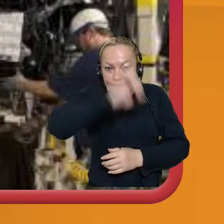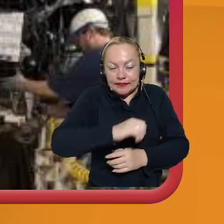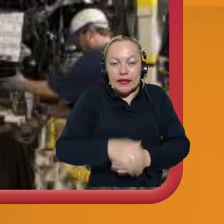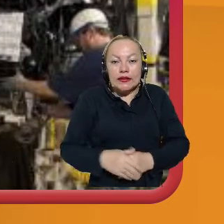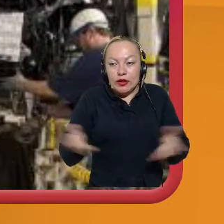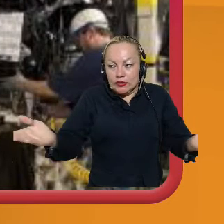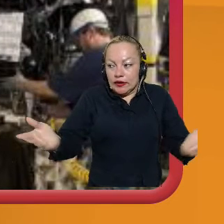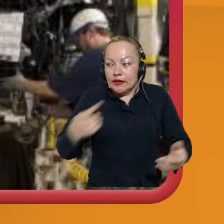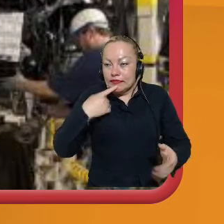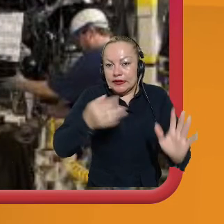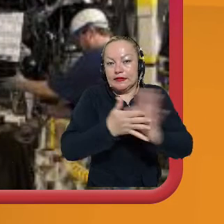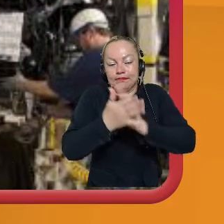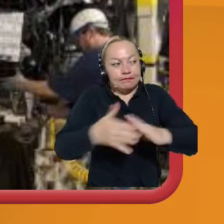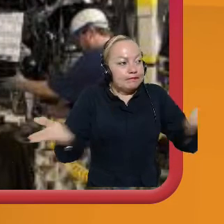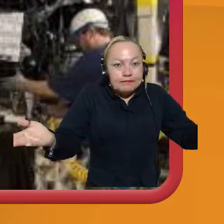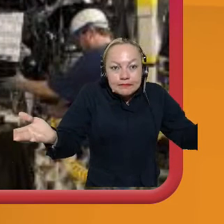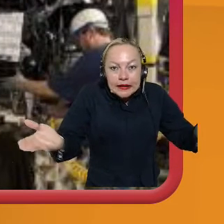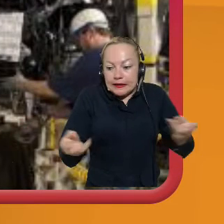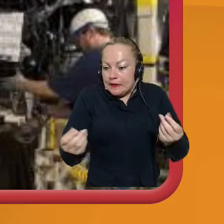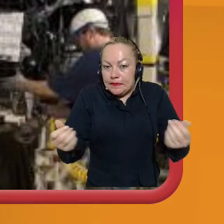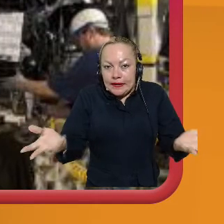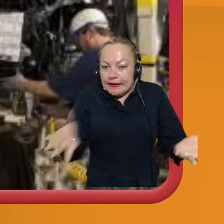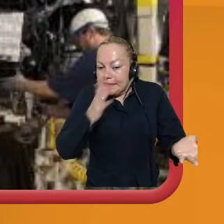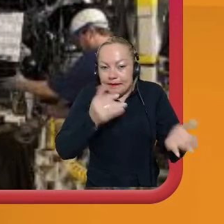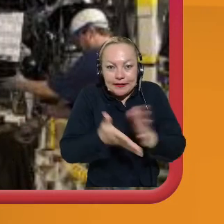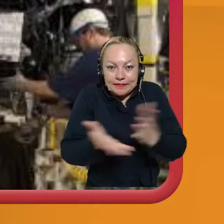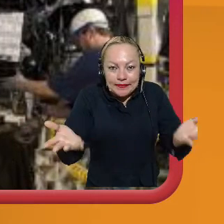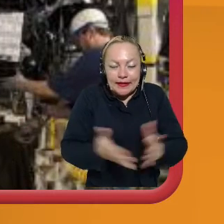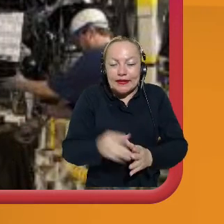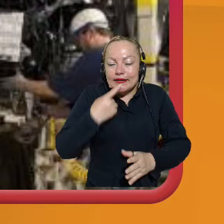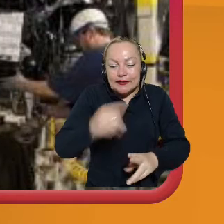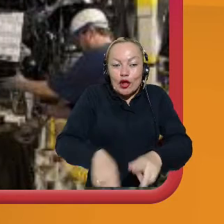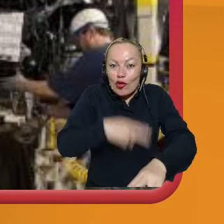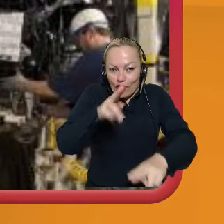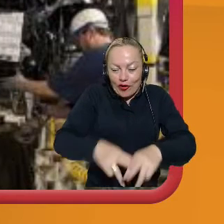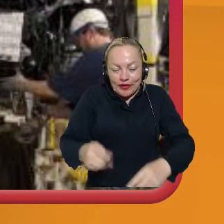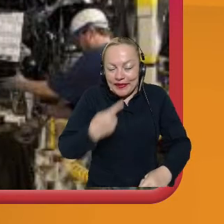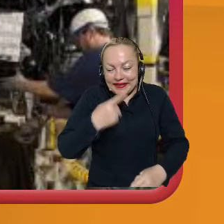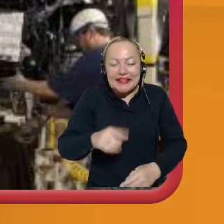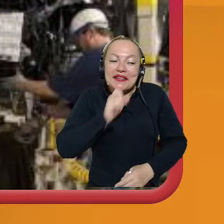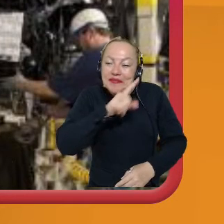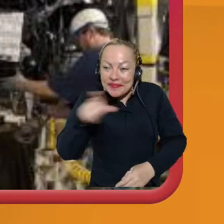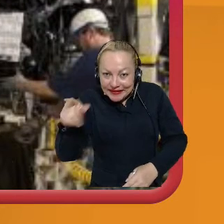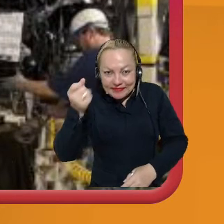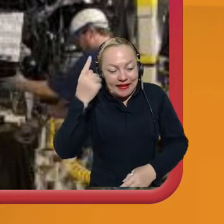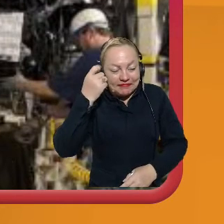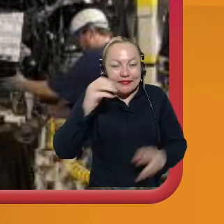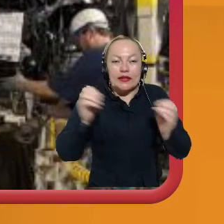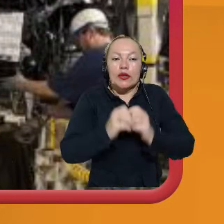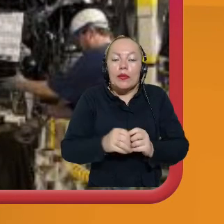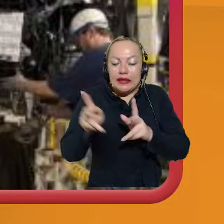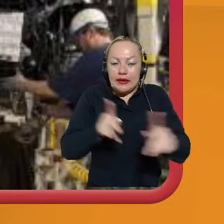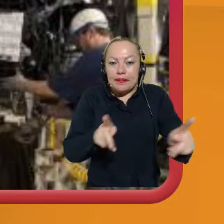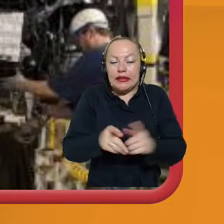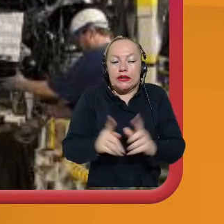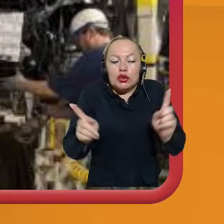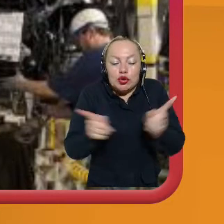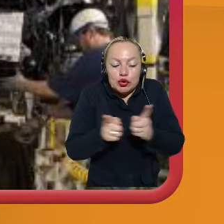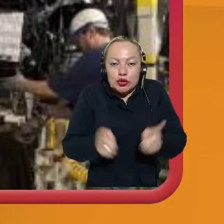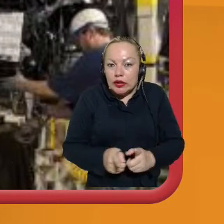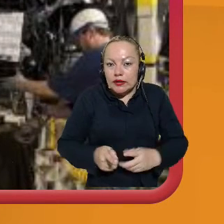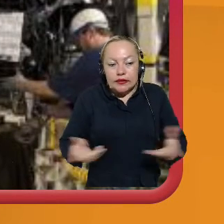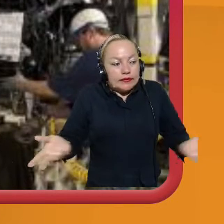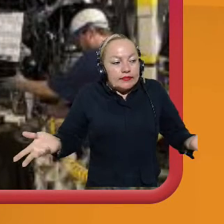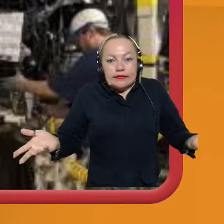atrás, ¿cierto que sí? Sí. ¿Cierto que sí, Mireya? Sí. Eso es obvio. Y sí, cuando hay reducción de personal, quiere decir que no vamos a alcanzar a